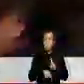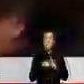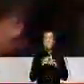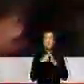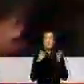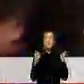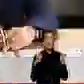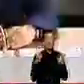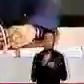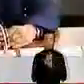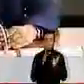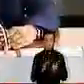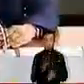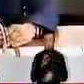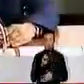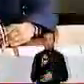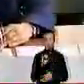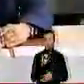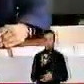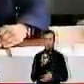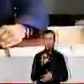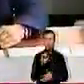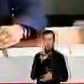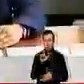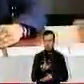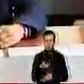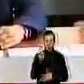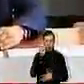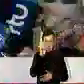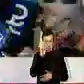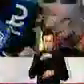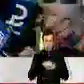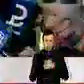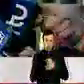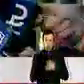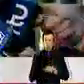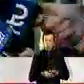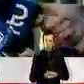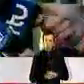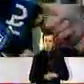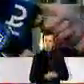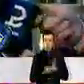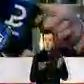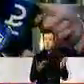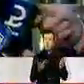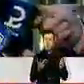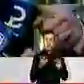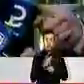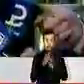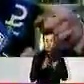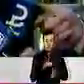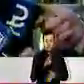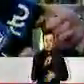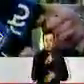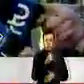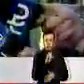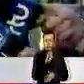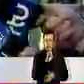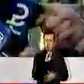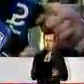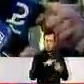del exfuncionario Luis Loyo, detenido por el presunto delito de tráfico de influencias. Recordemos que los consejeros Verdes Soto y